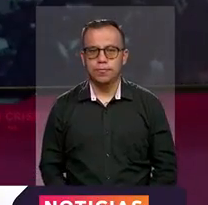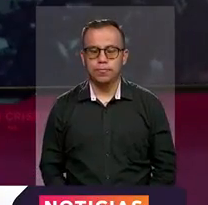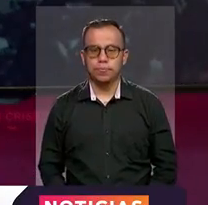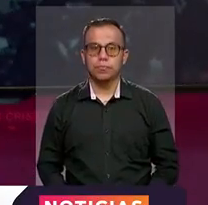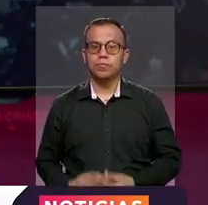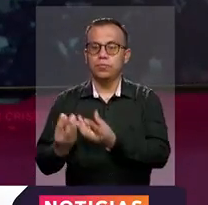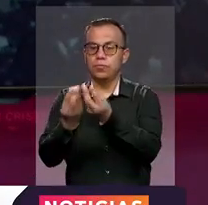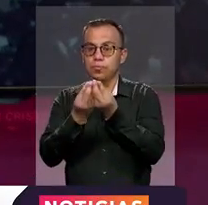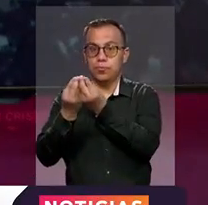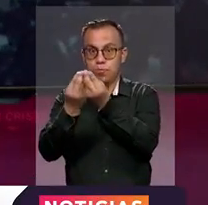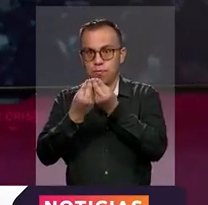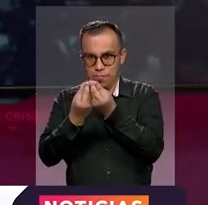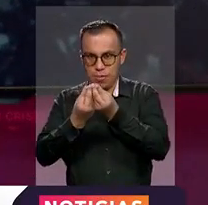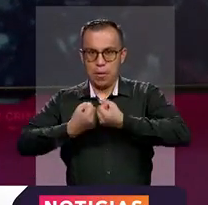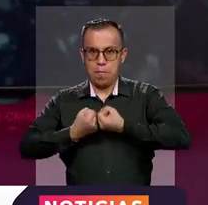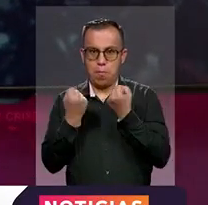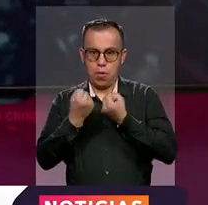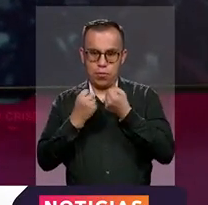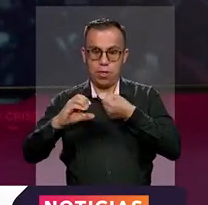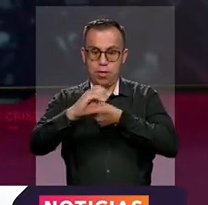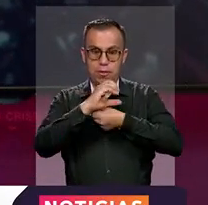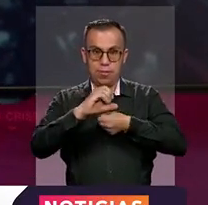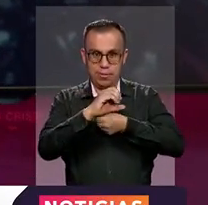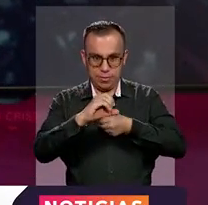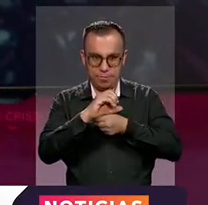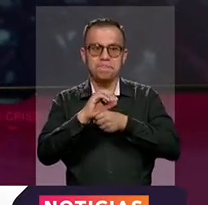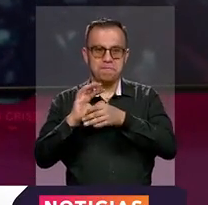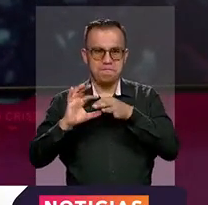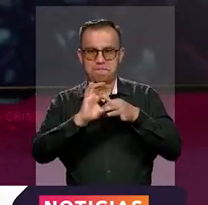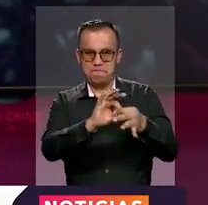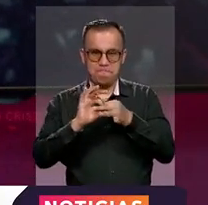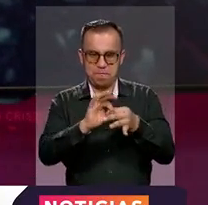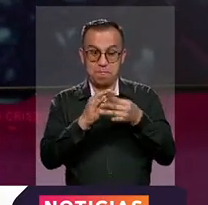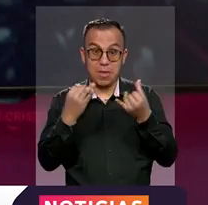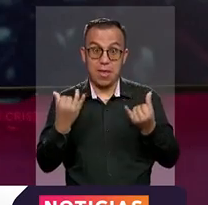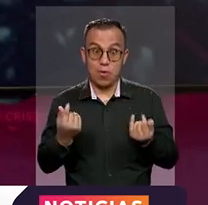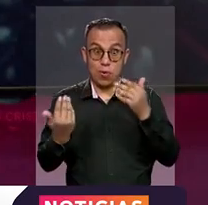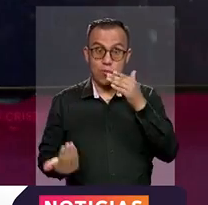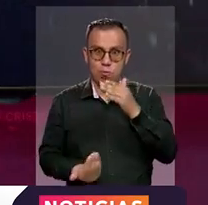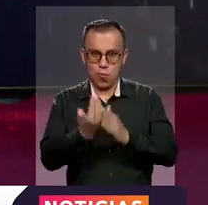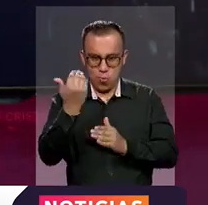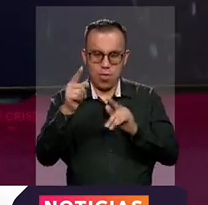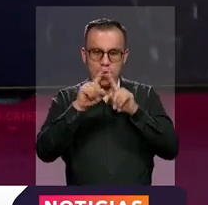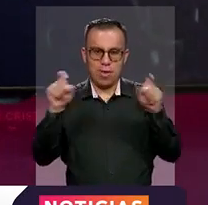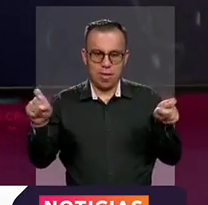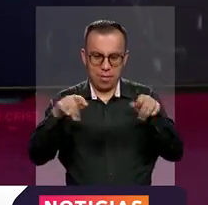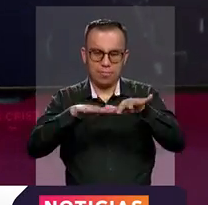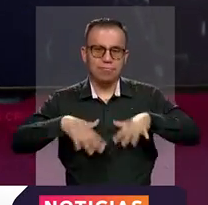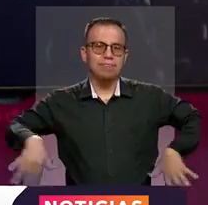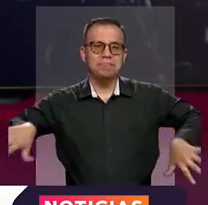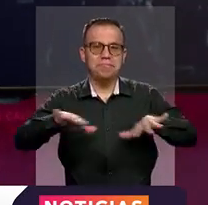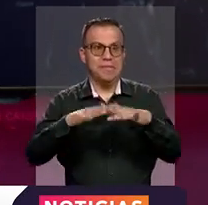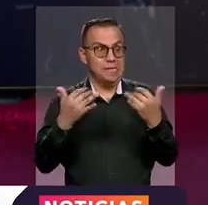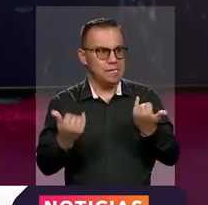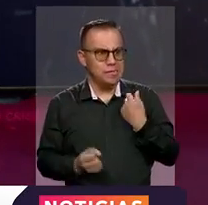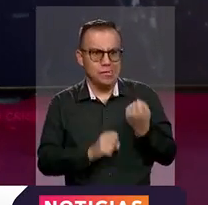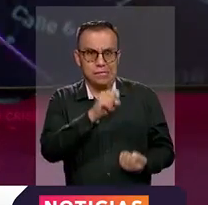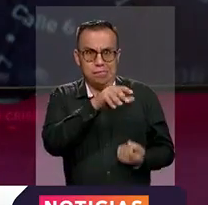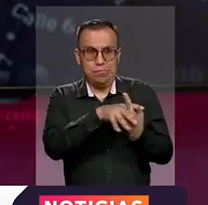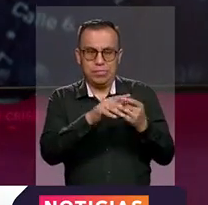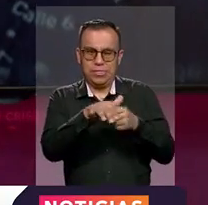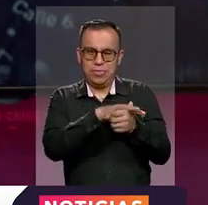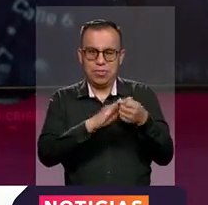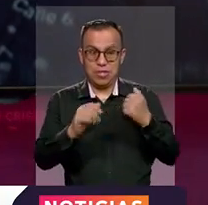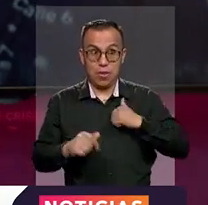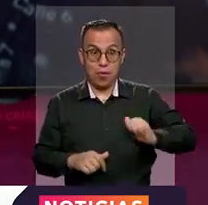El Comité Intergremial de Bogotá y Cundinamarca hace un llamado para que durante estas nuevas jornadas de movilizaciones no se presenten actos delictivos